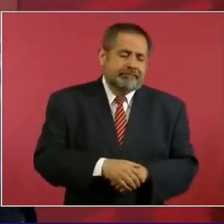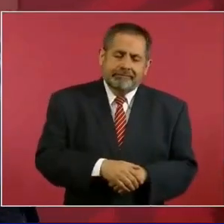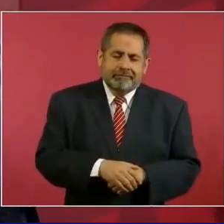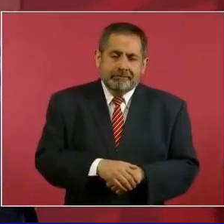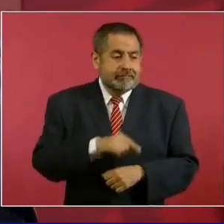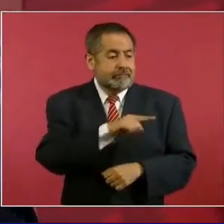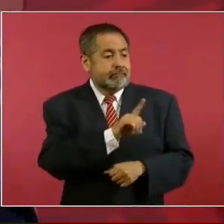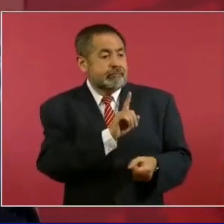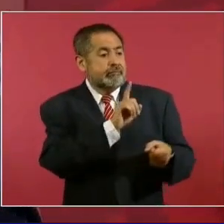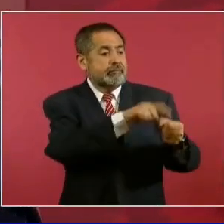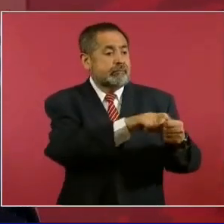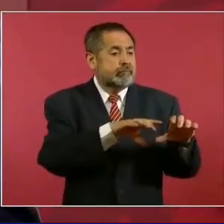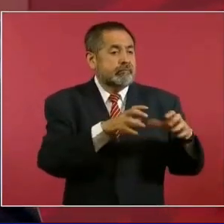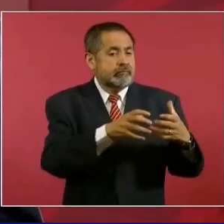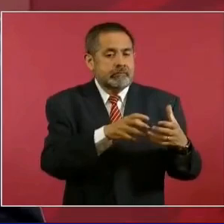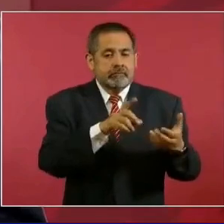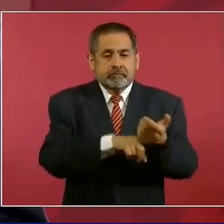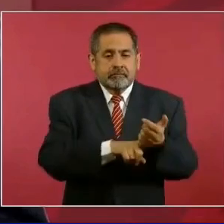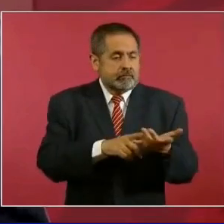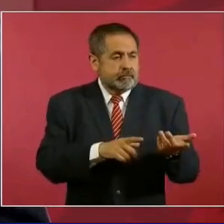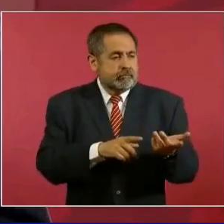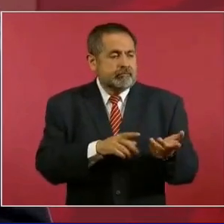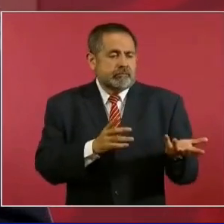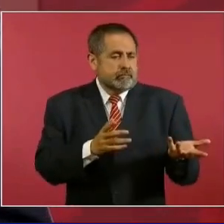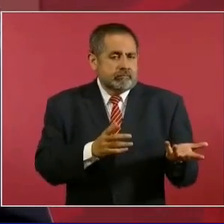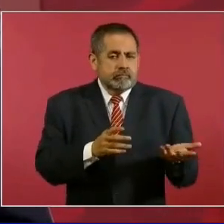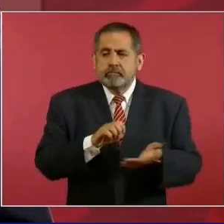pertenece al Poder Ejecutivo.